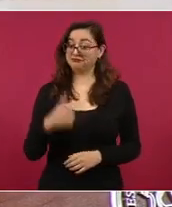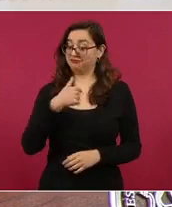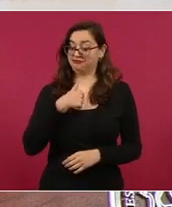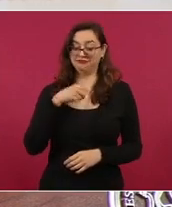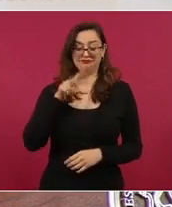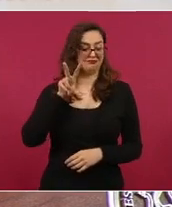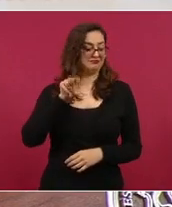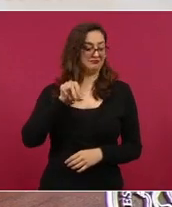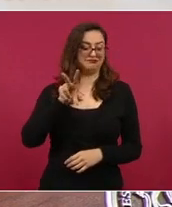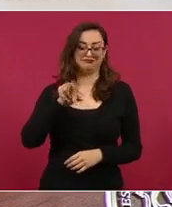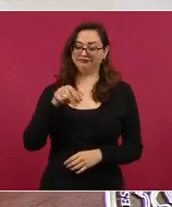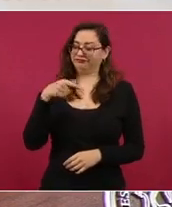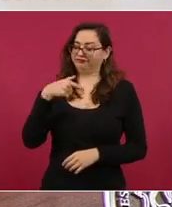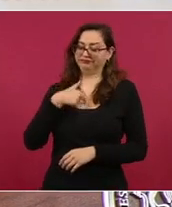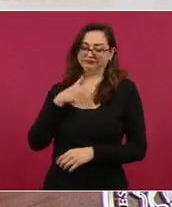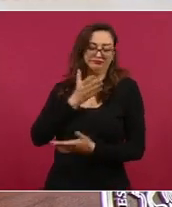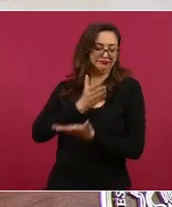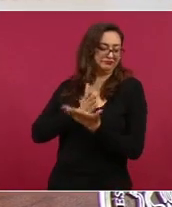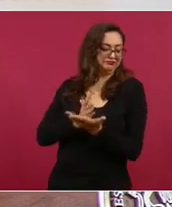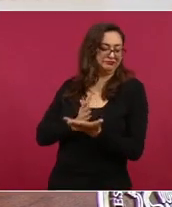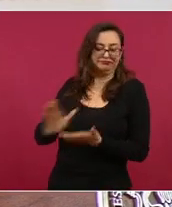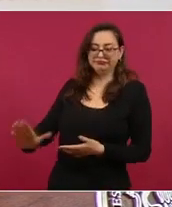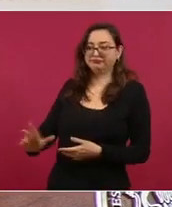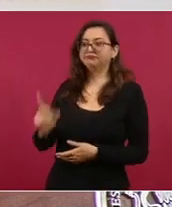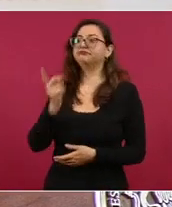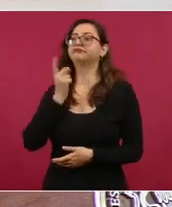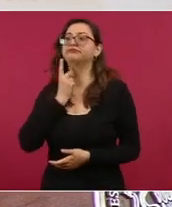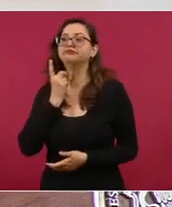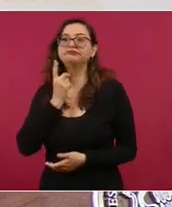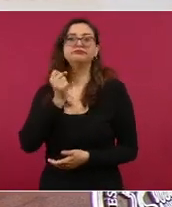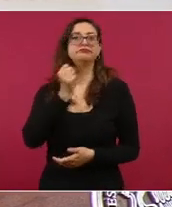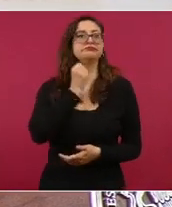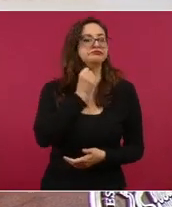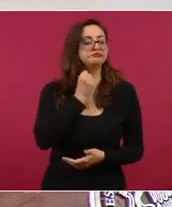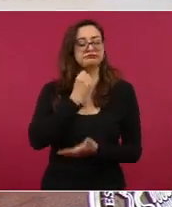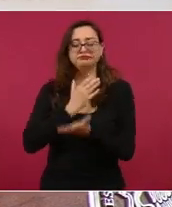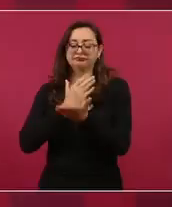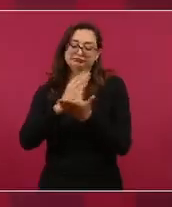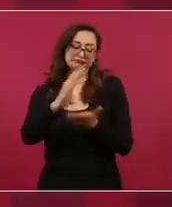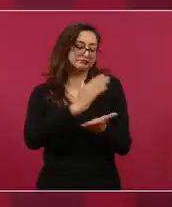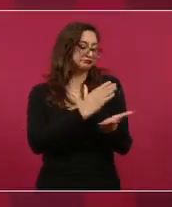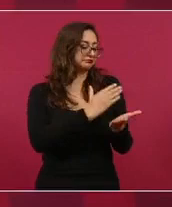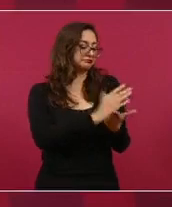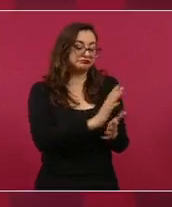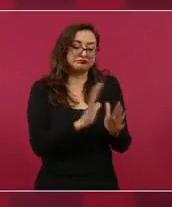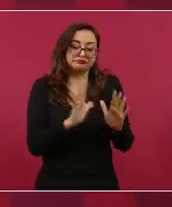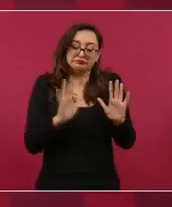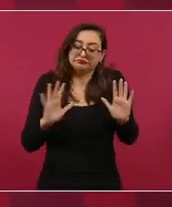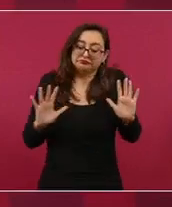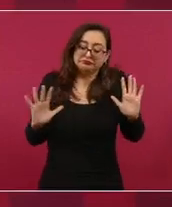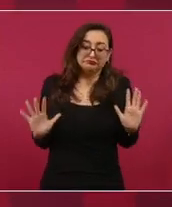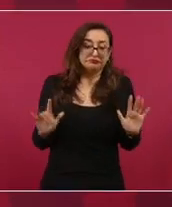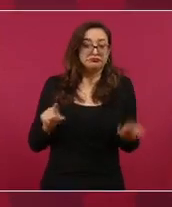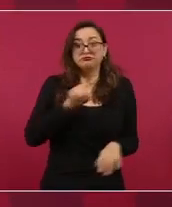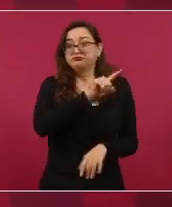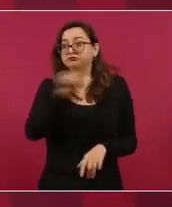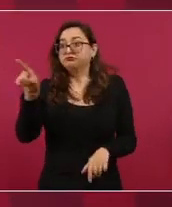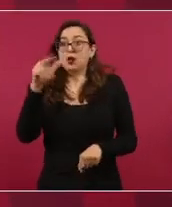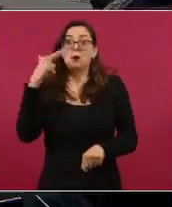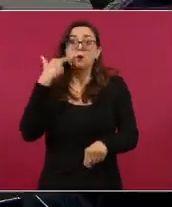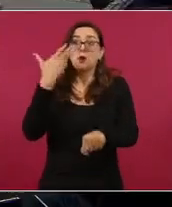ni con ministros, ni con diputados, ni con senadores. Cada quien tiene que asumir